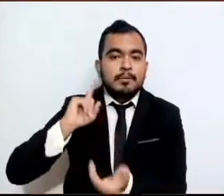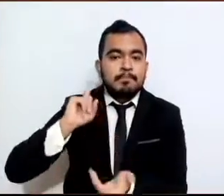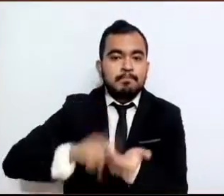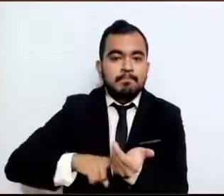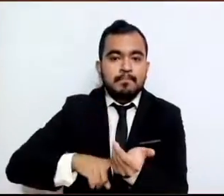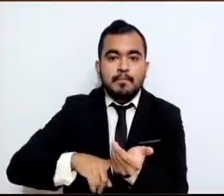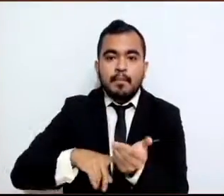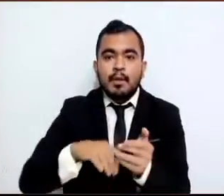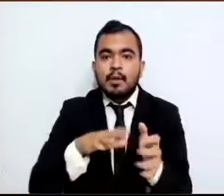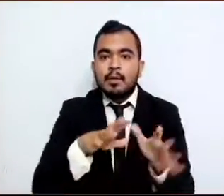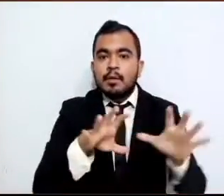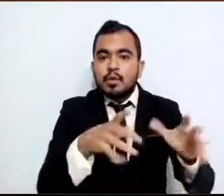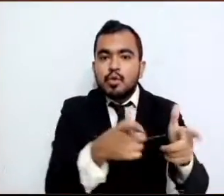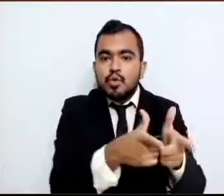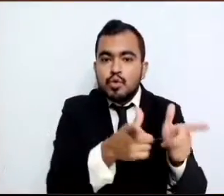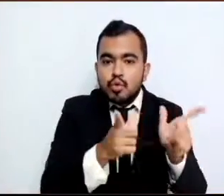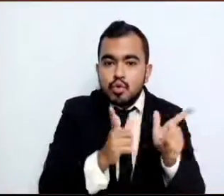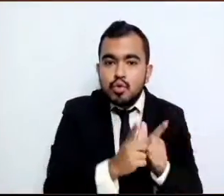ecosistemas.